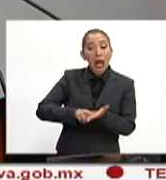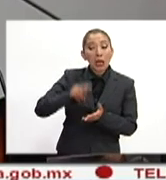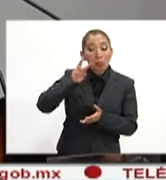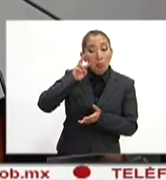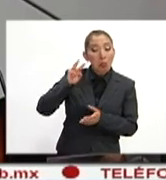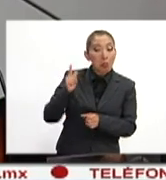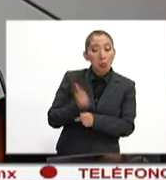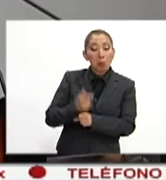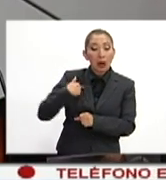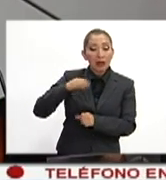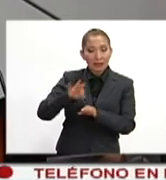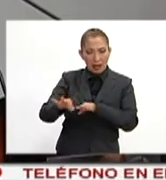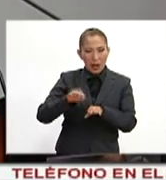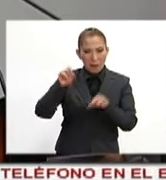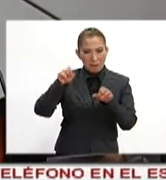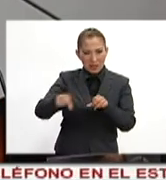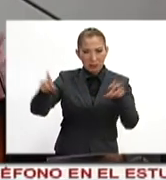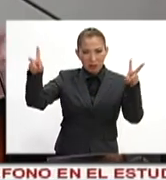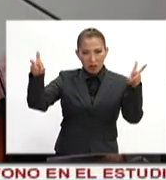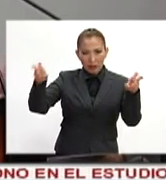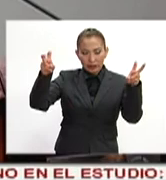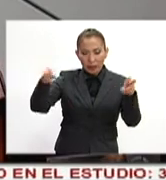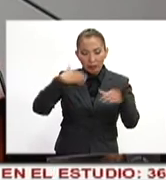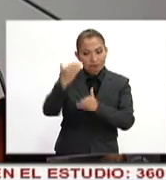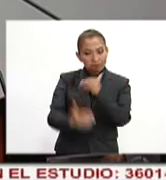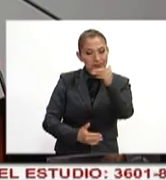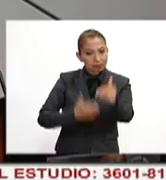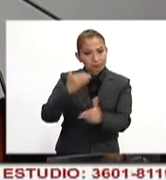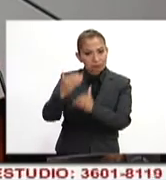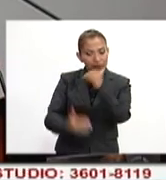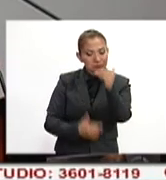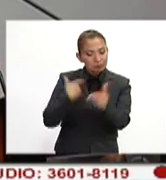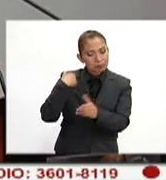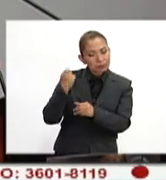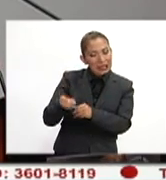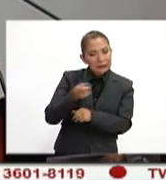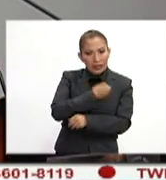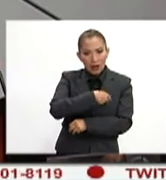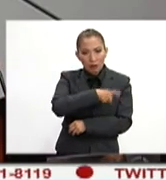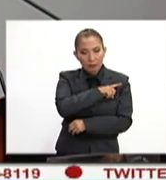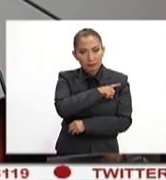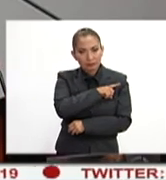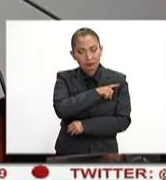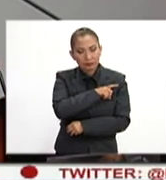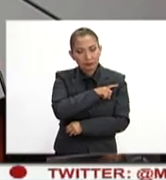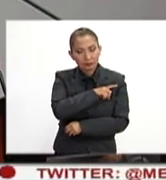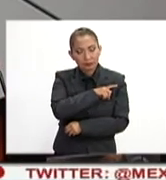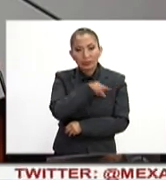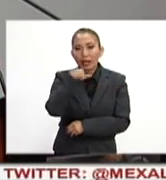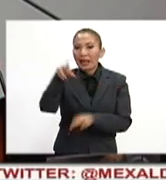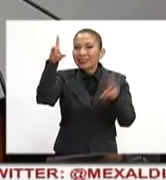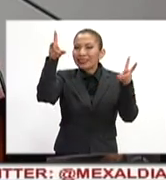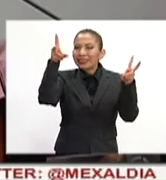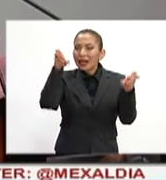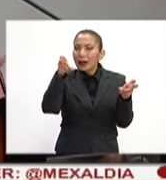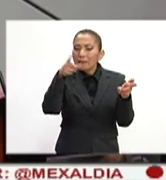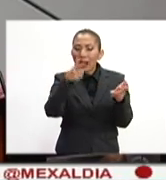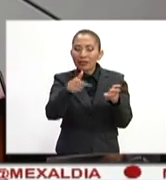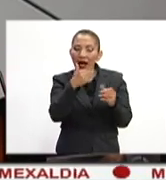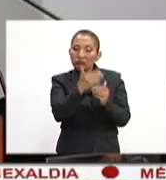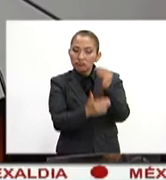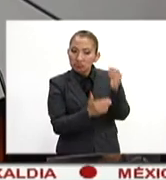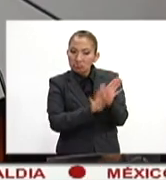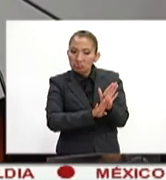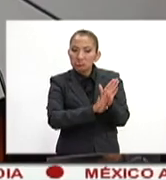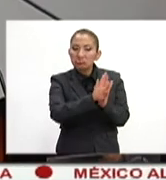trabajo que en materia de avances en los indicadores de salud, que en materia de